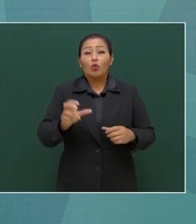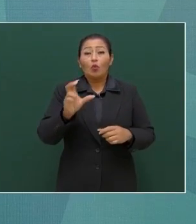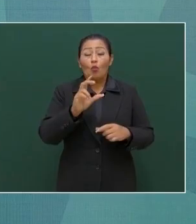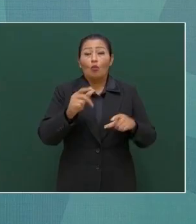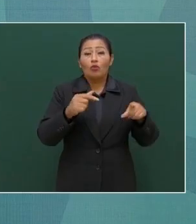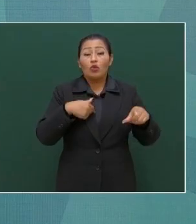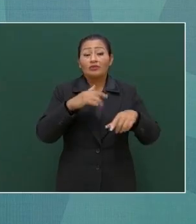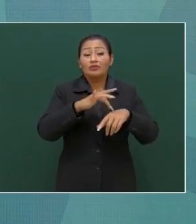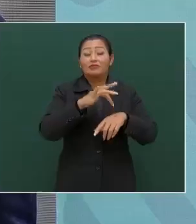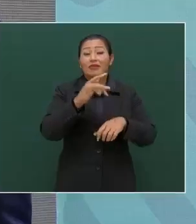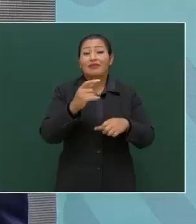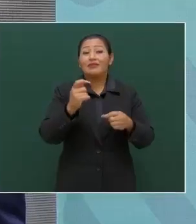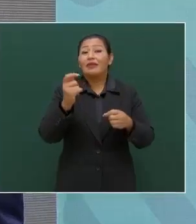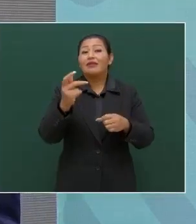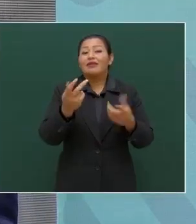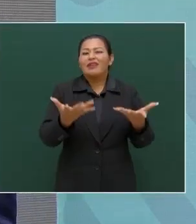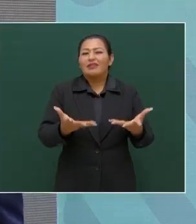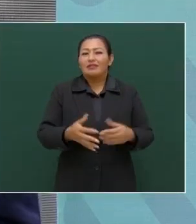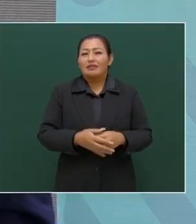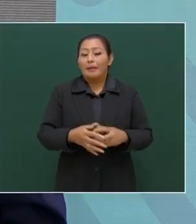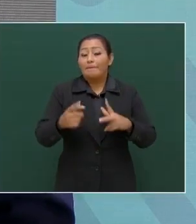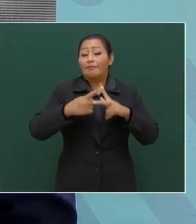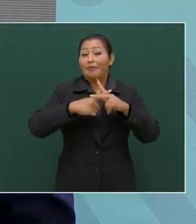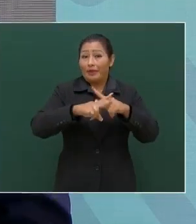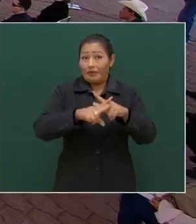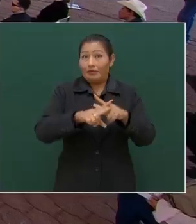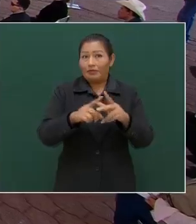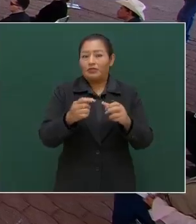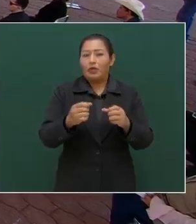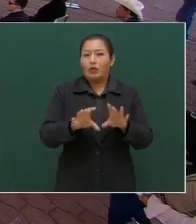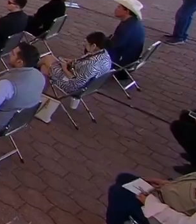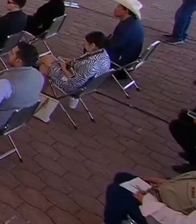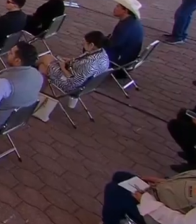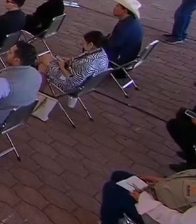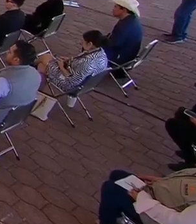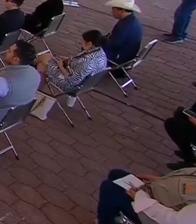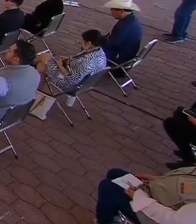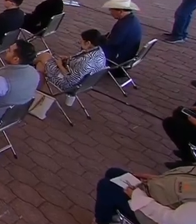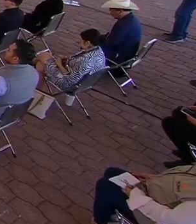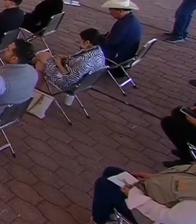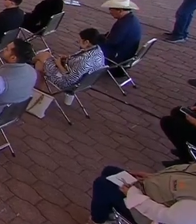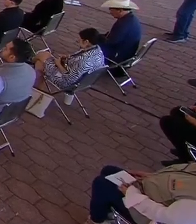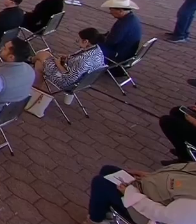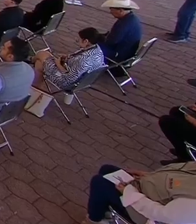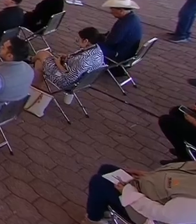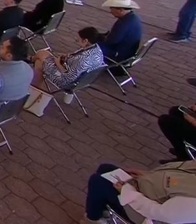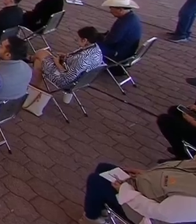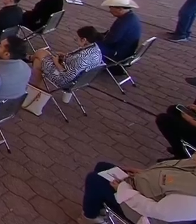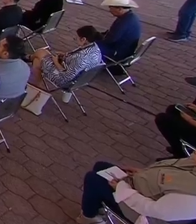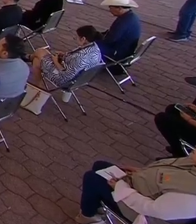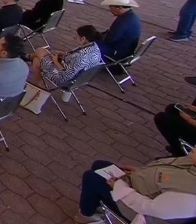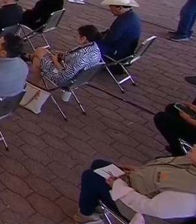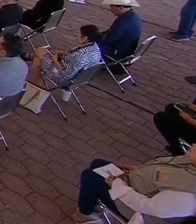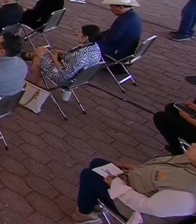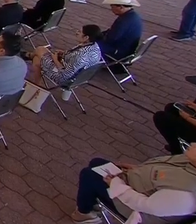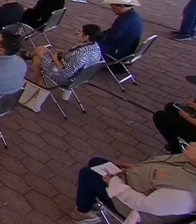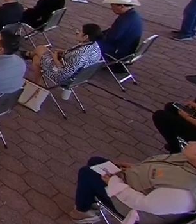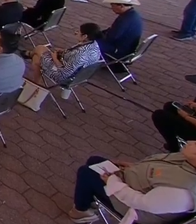Transparencia, lo primero que hicieron fue cerrar el caso, darle carpetazo al